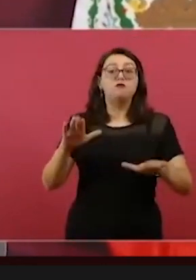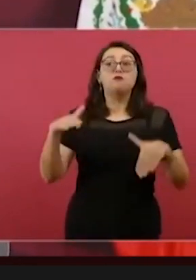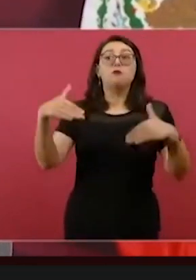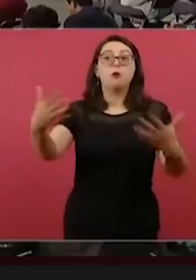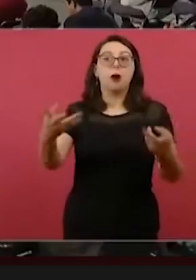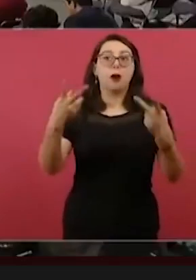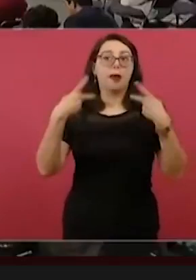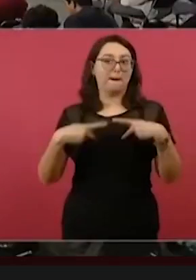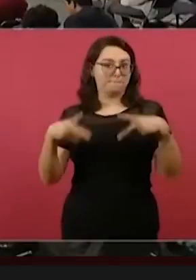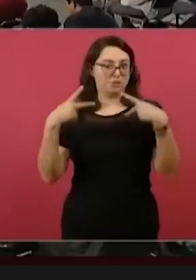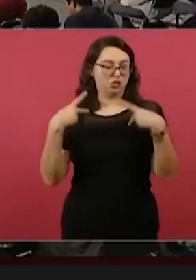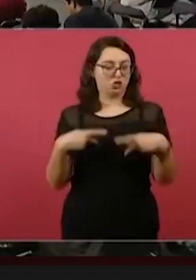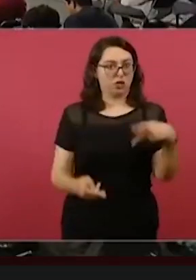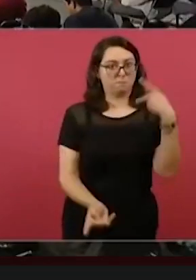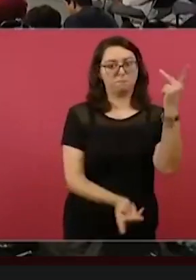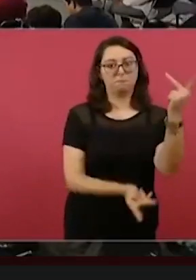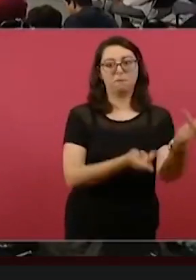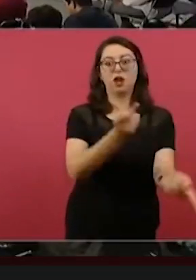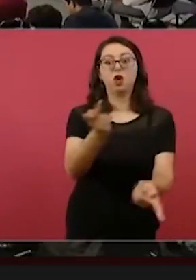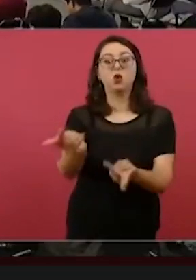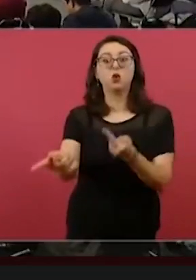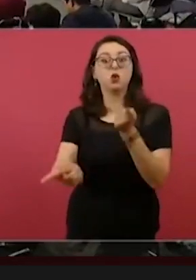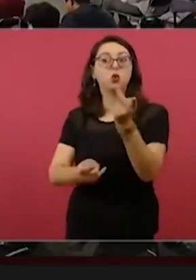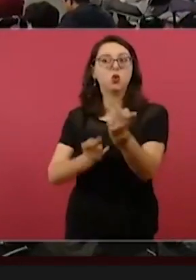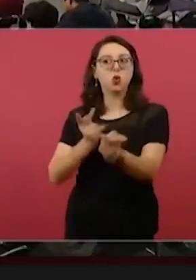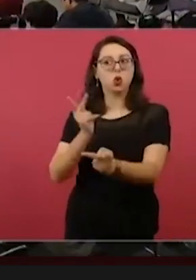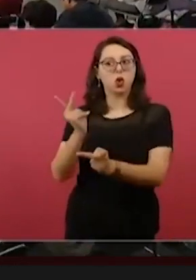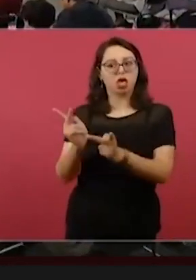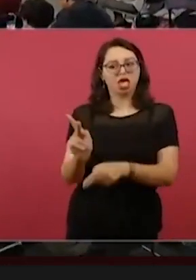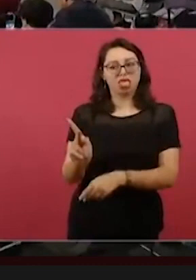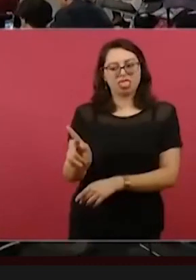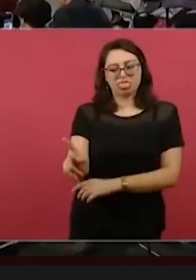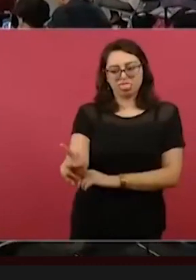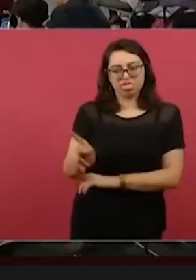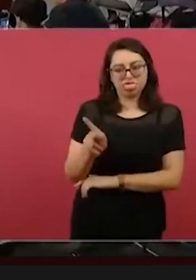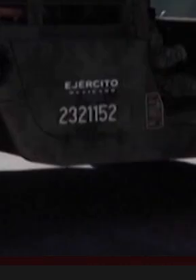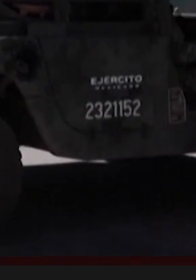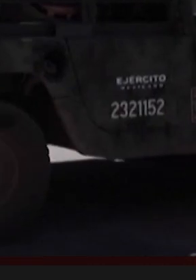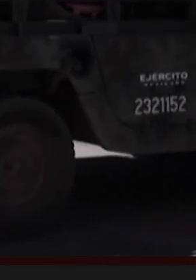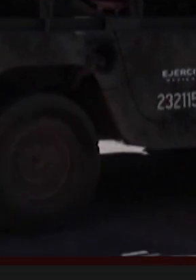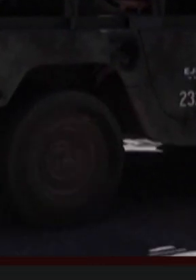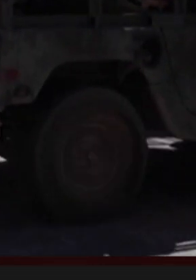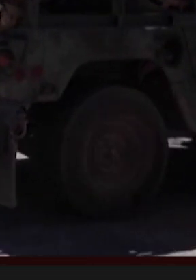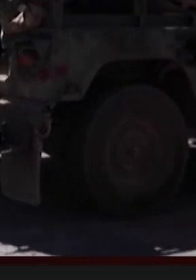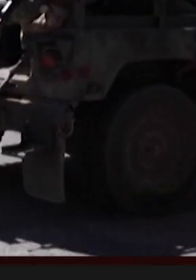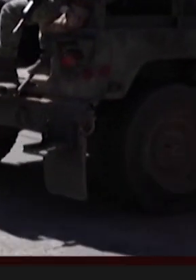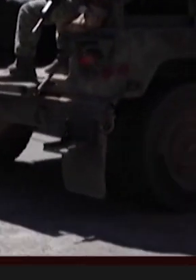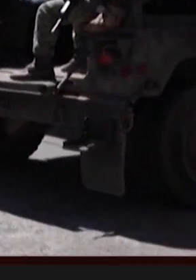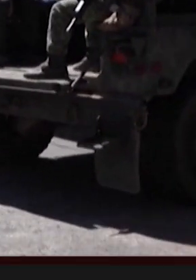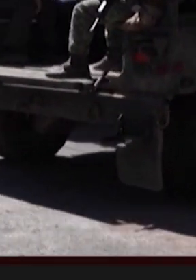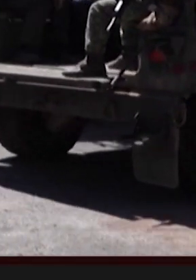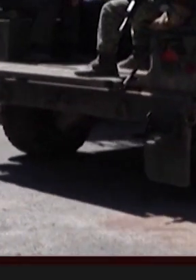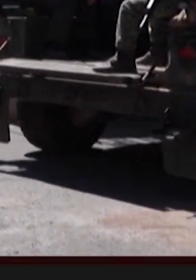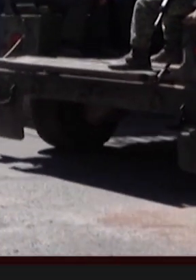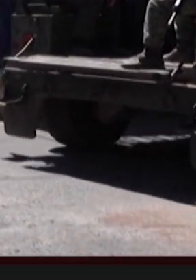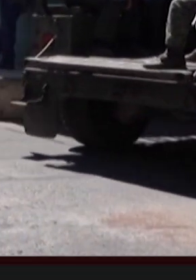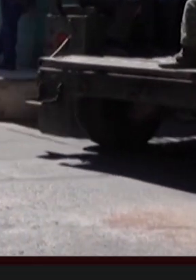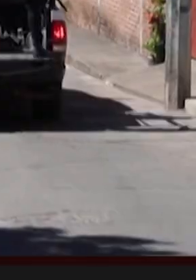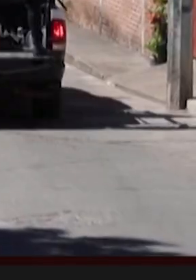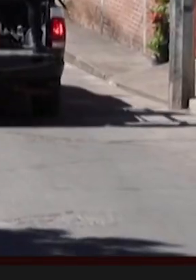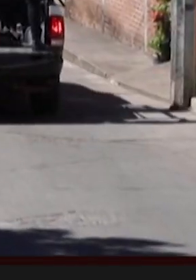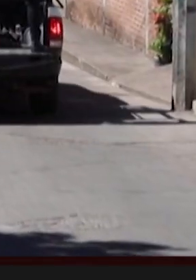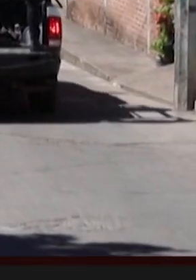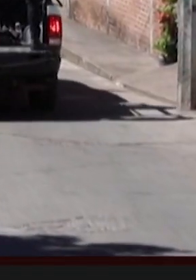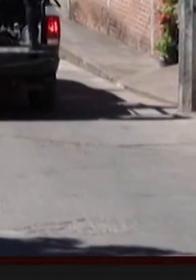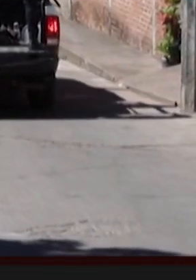de las cifras e información oficial respecto a la realidad de las comunidades. Por ejemplo, ¿realmente la estadística de baja en delitos significa